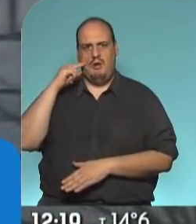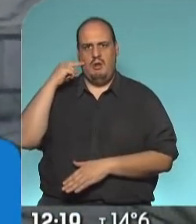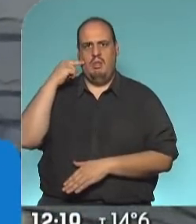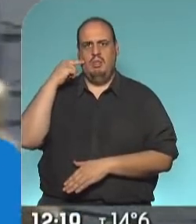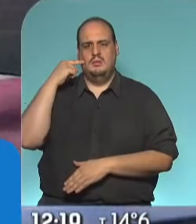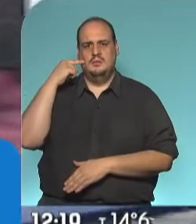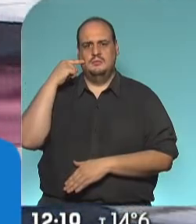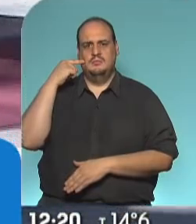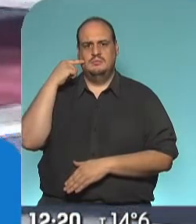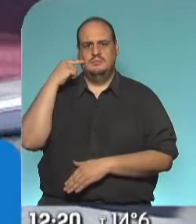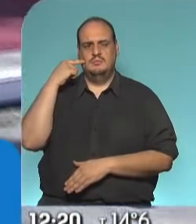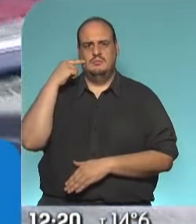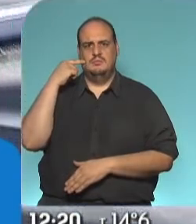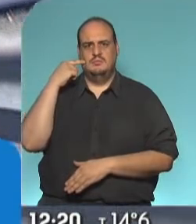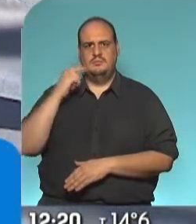Fernández,